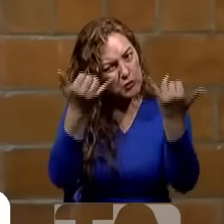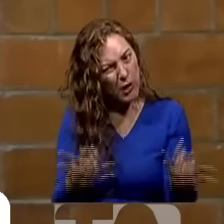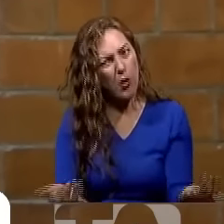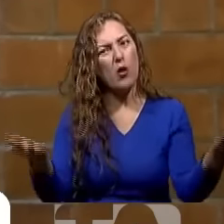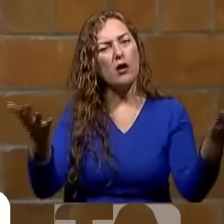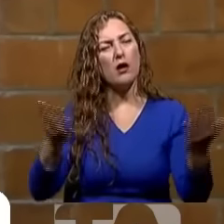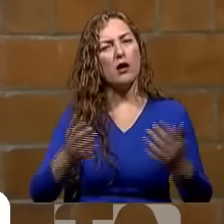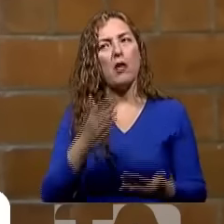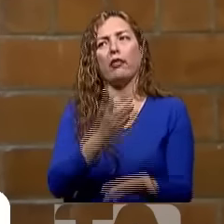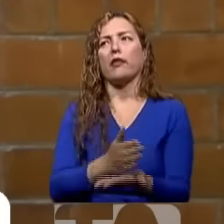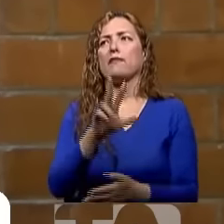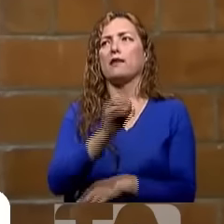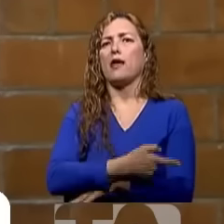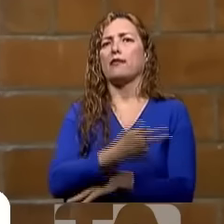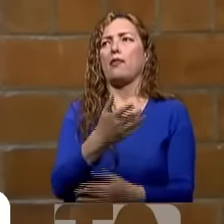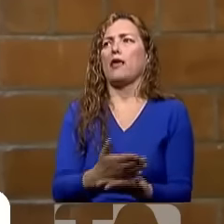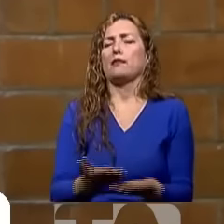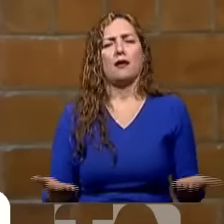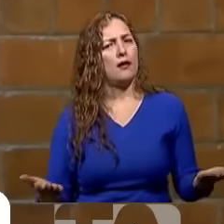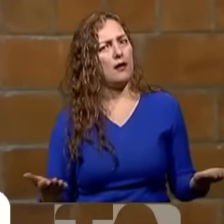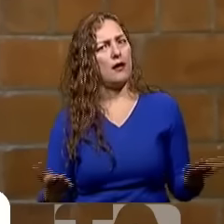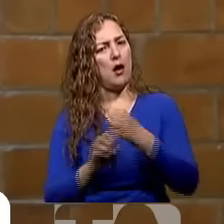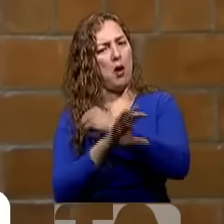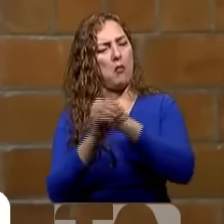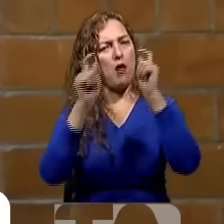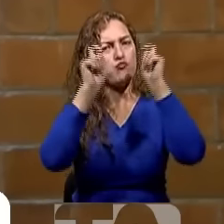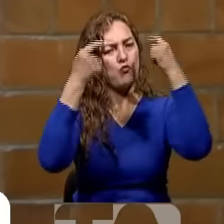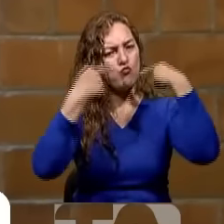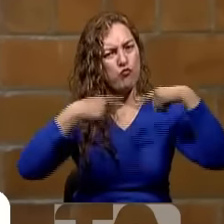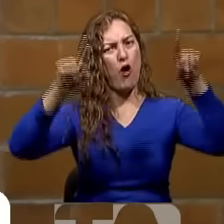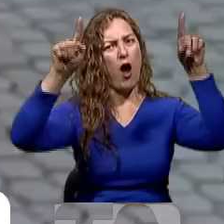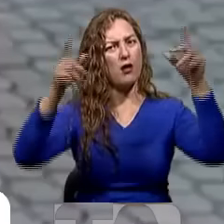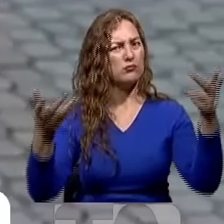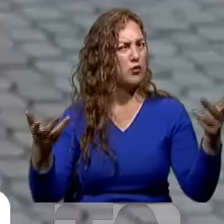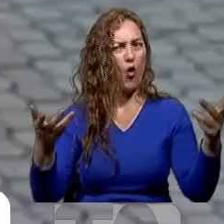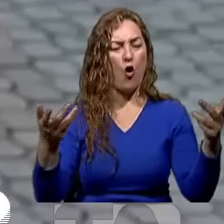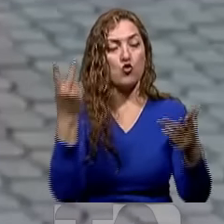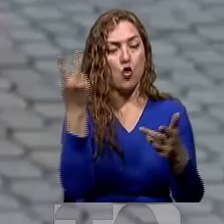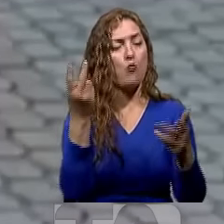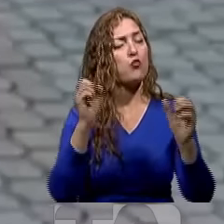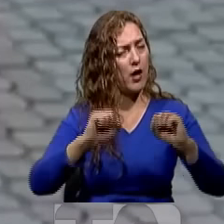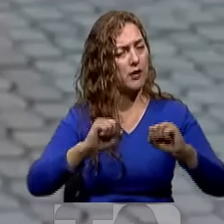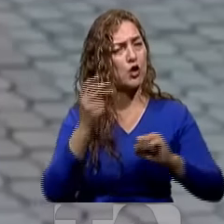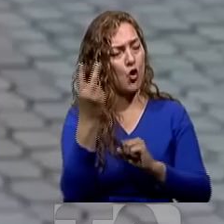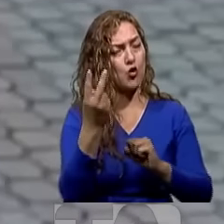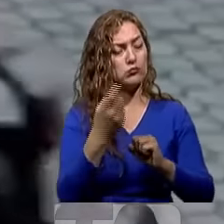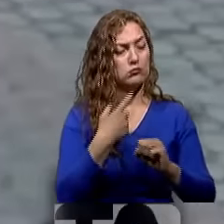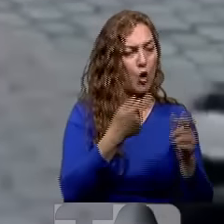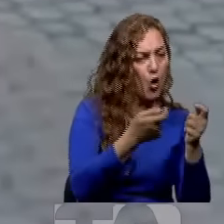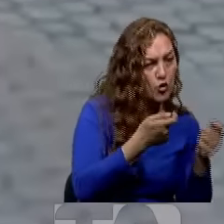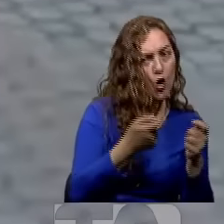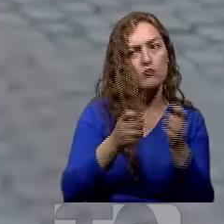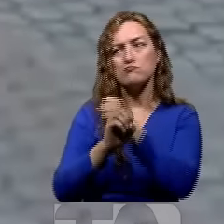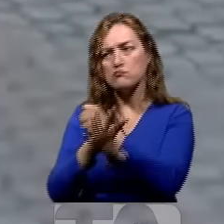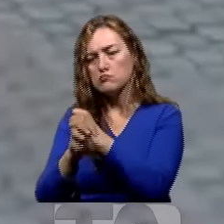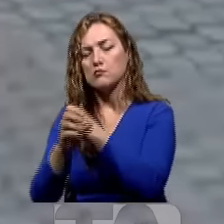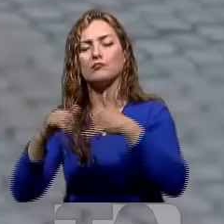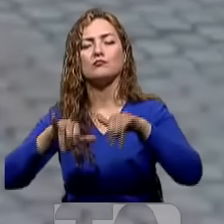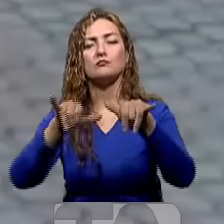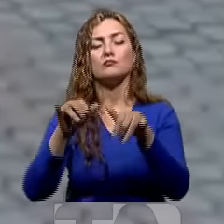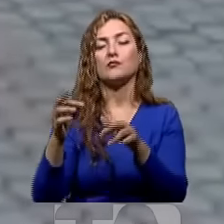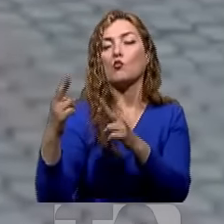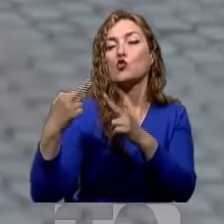ordenanza se detiene por 30 días hasta que existan estas campañas, que se pueda hacer en paralelo. Si bien es cierto la competencia en materia de seguridad le